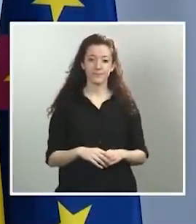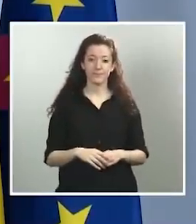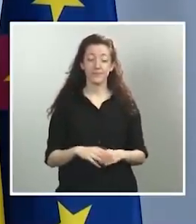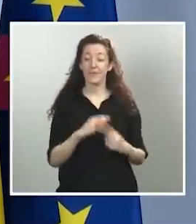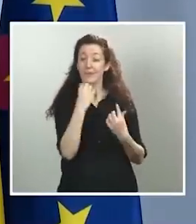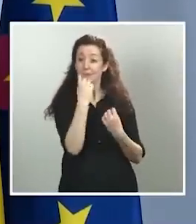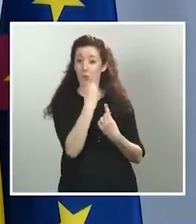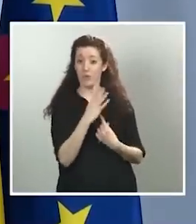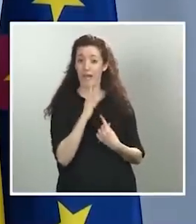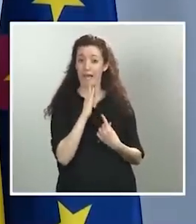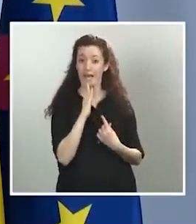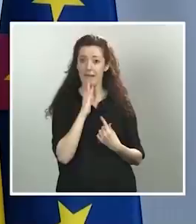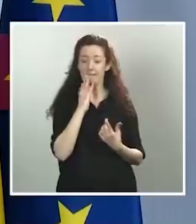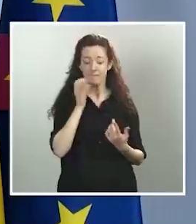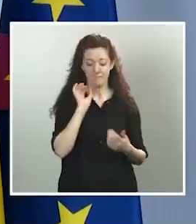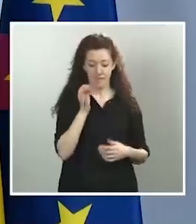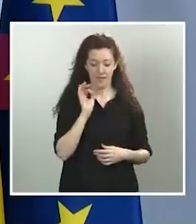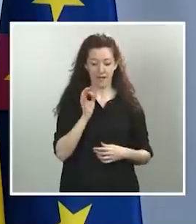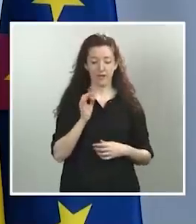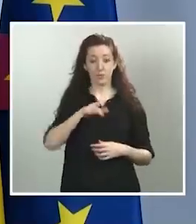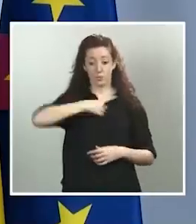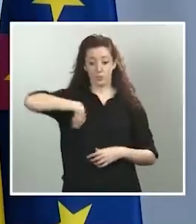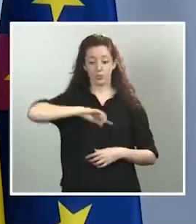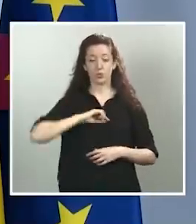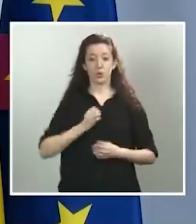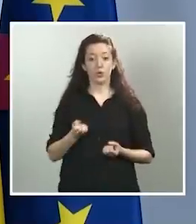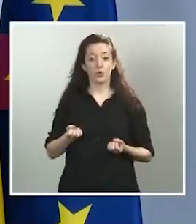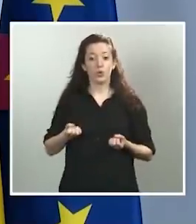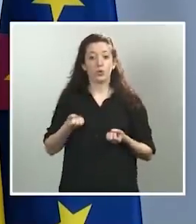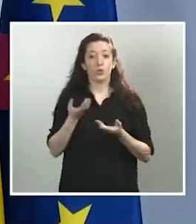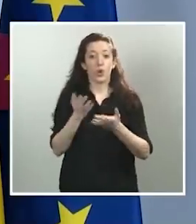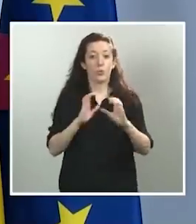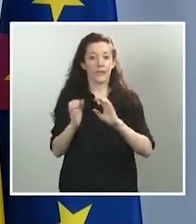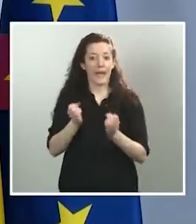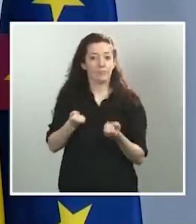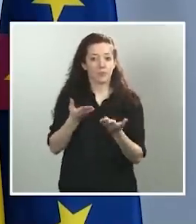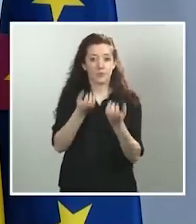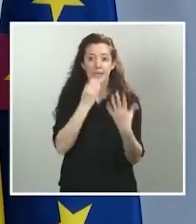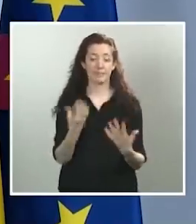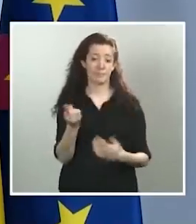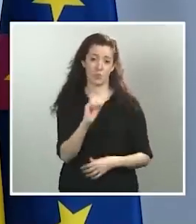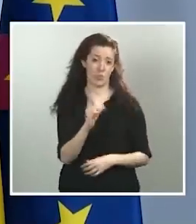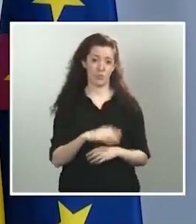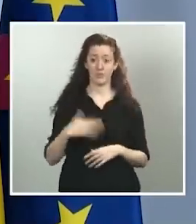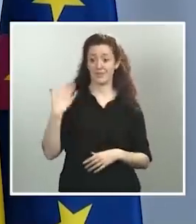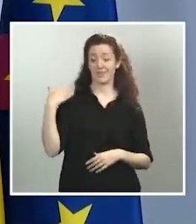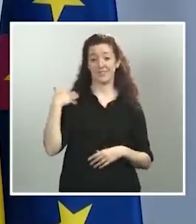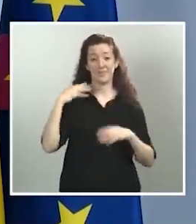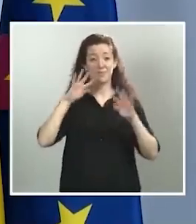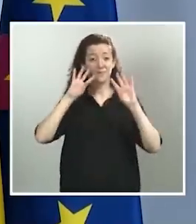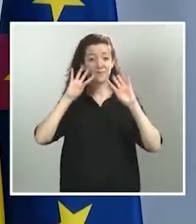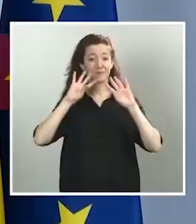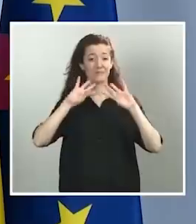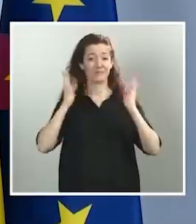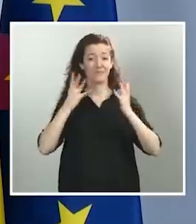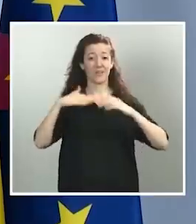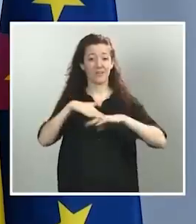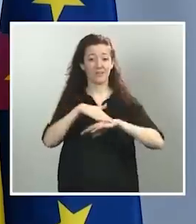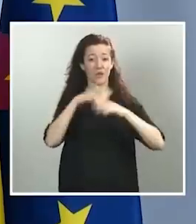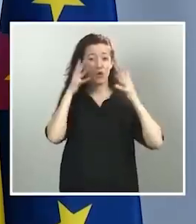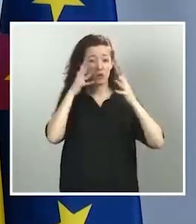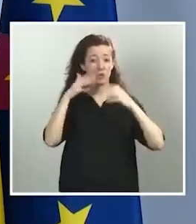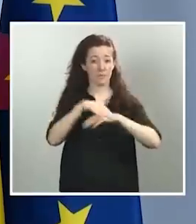le dicen, oiga, y en aquellos lugares donde haya un patio o en una comunidad